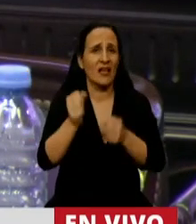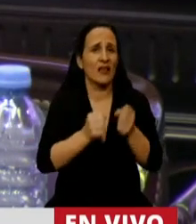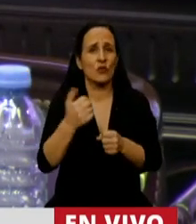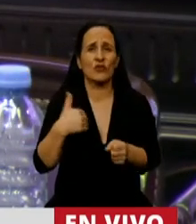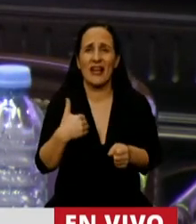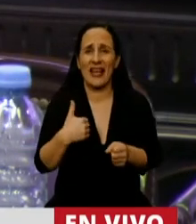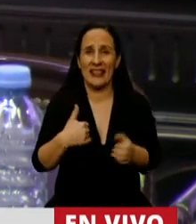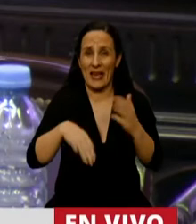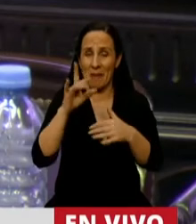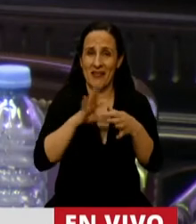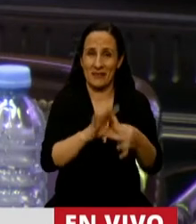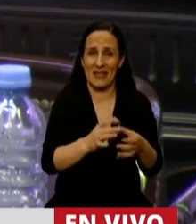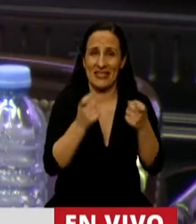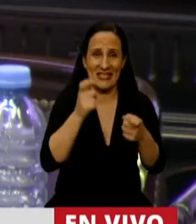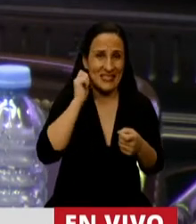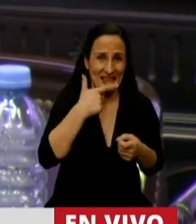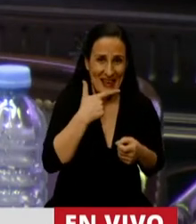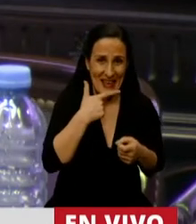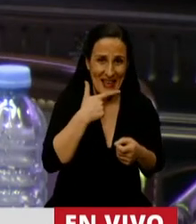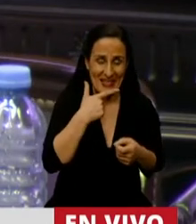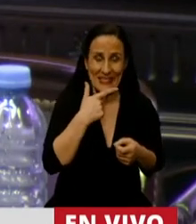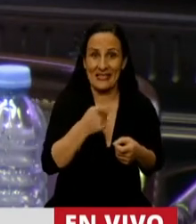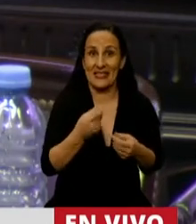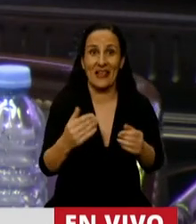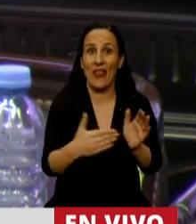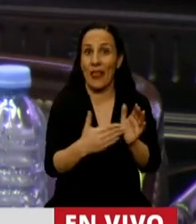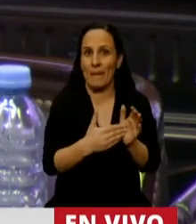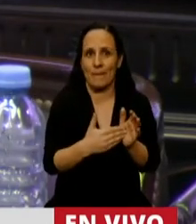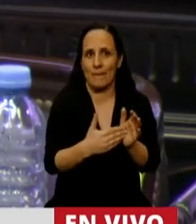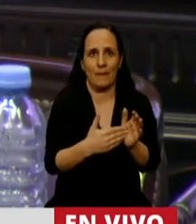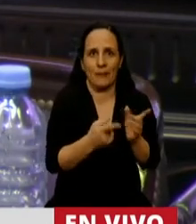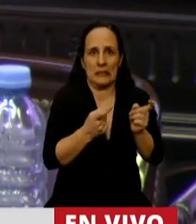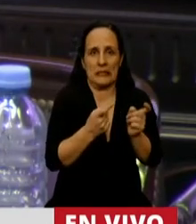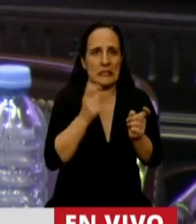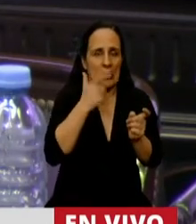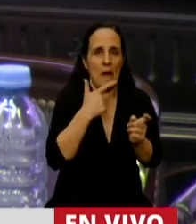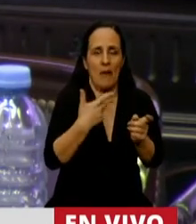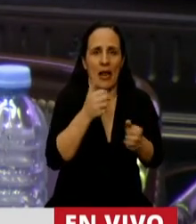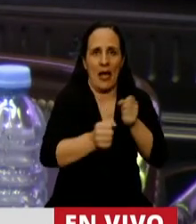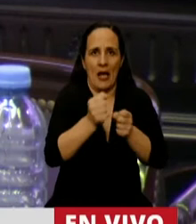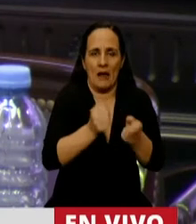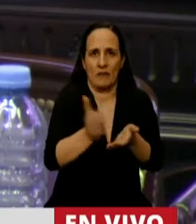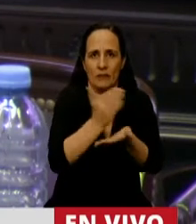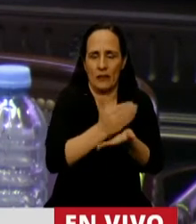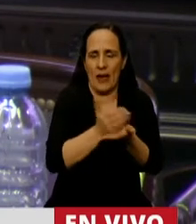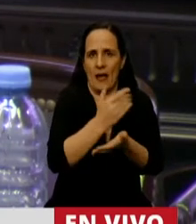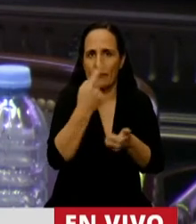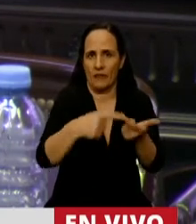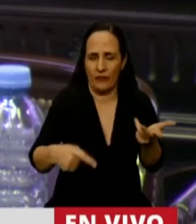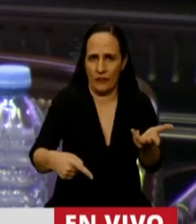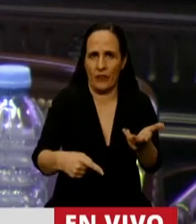industria clasificada y esto significa nada más y nada menos que depende de este insumo energético para funcionar para funcionar para producir